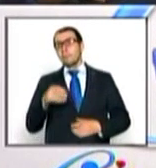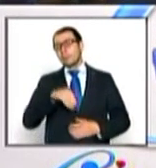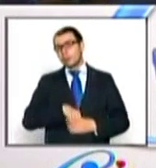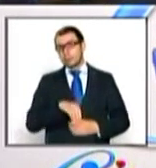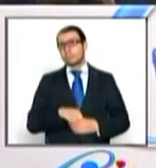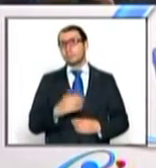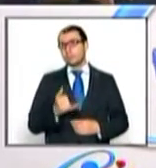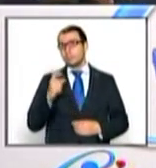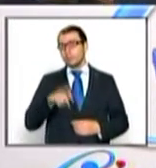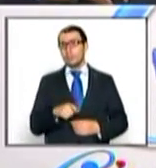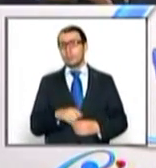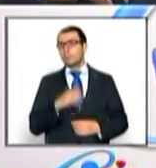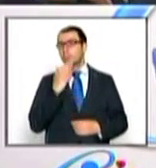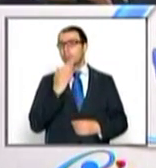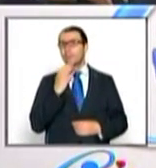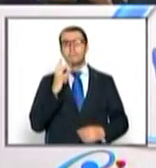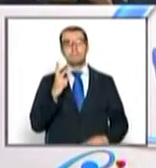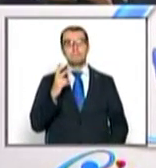Por ejemplo,